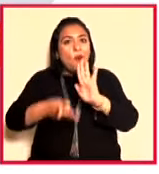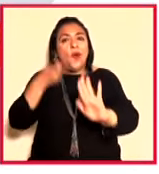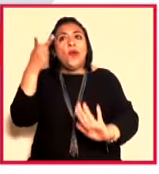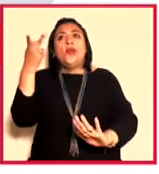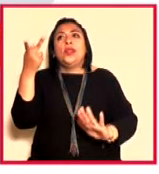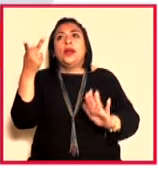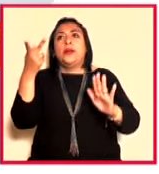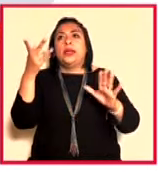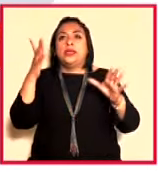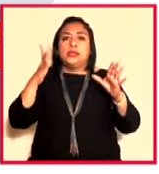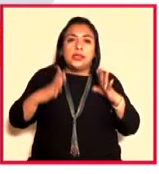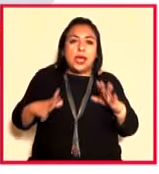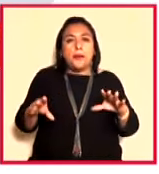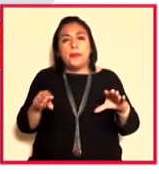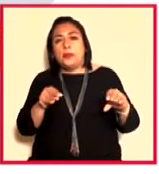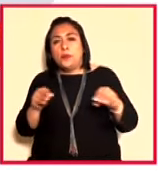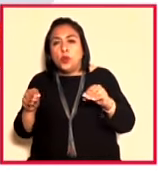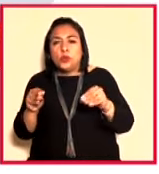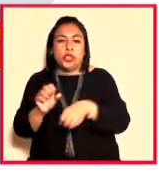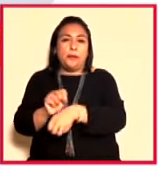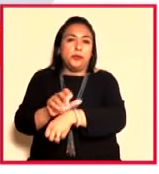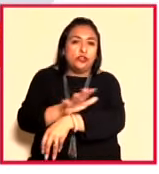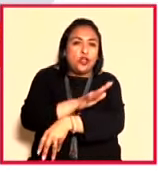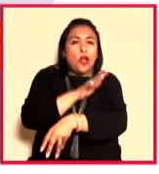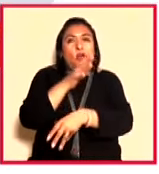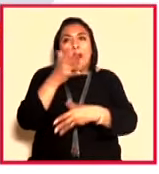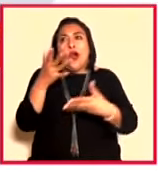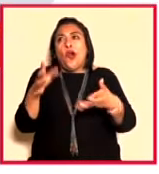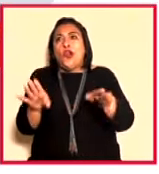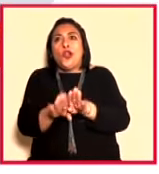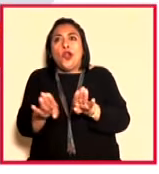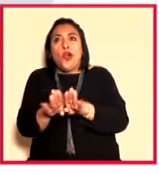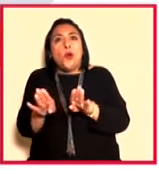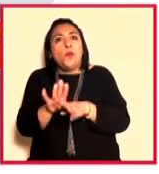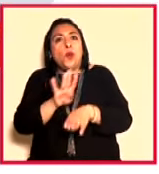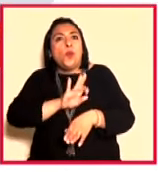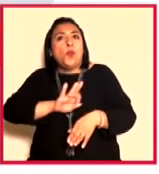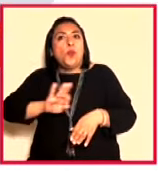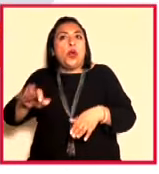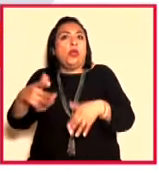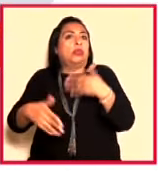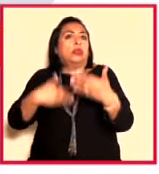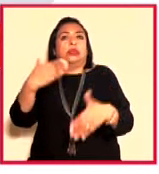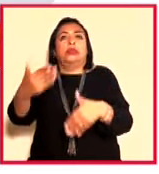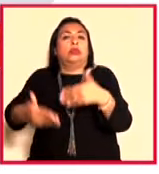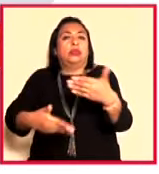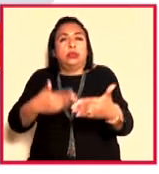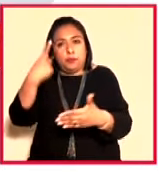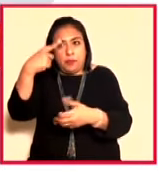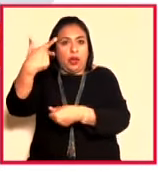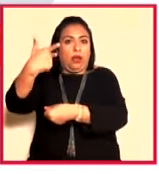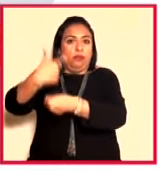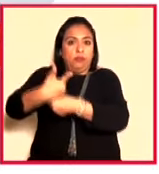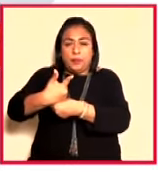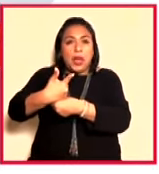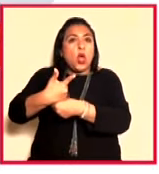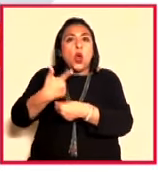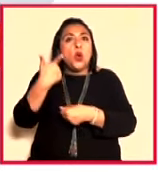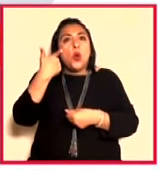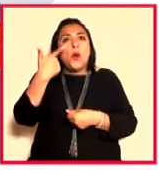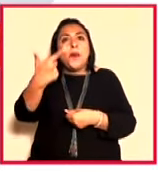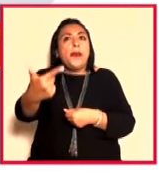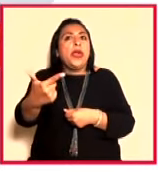físicamente cómo es, emocionalmente y cómo lo puedo llevar a la pantalla sin que se vea o sin